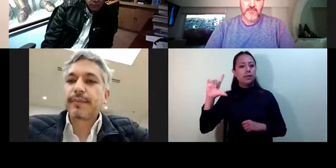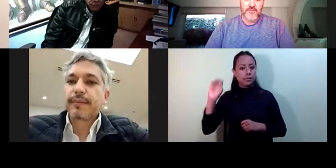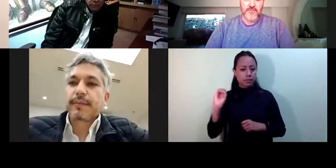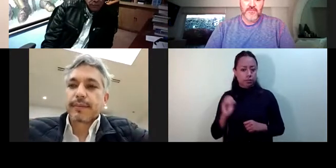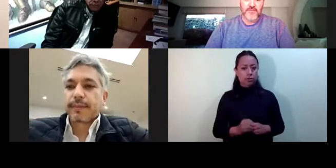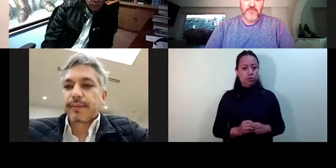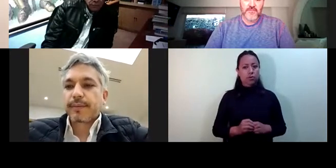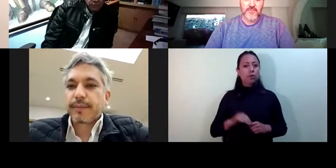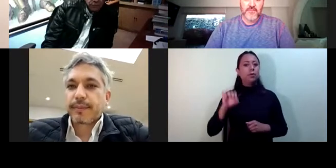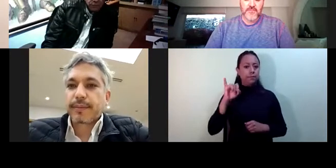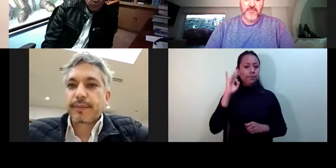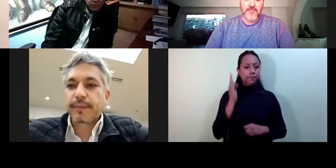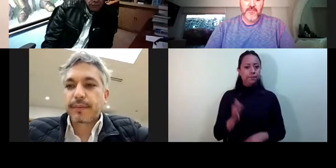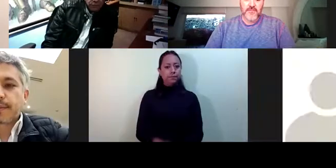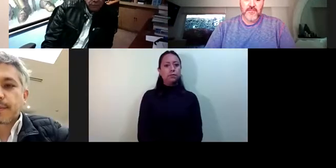Paula Castillo, a favor.